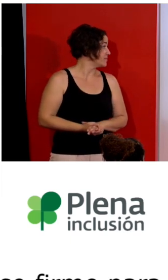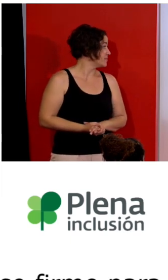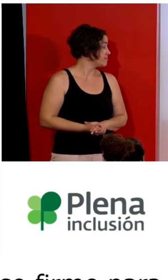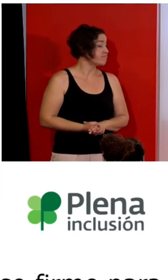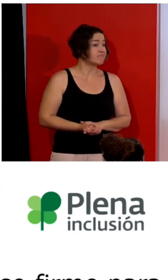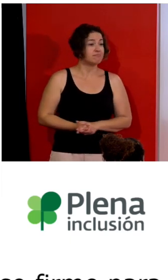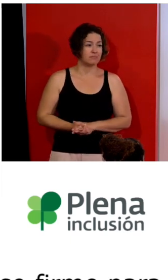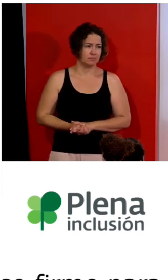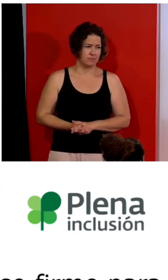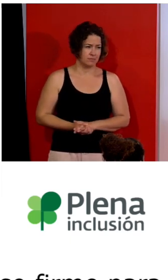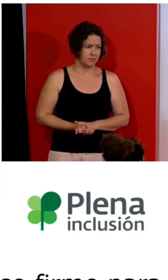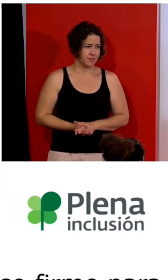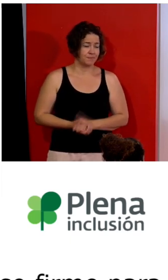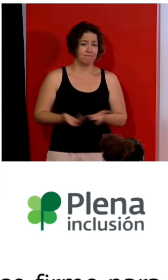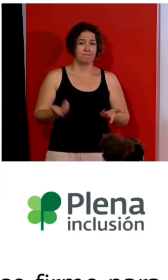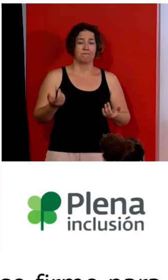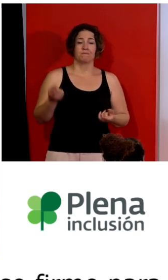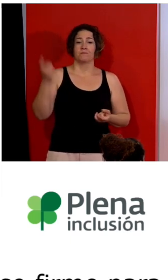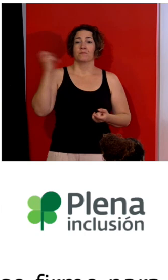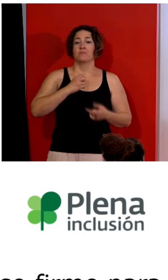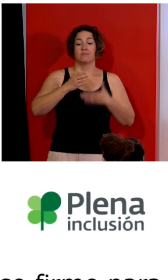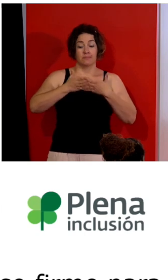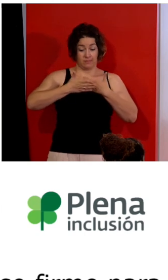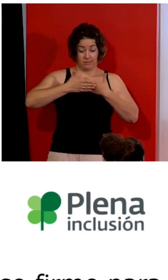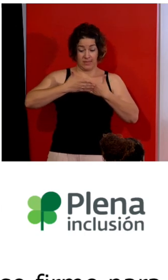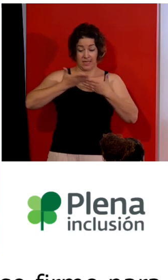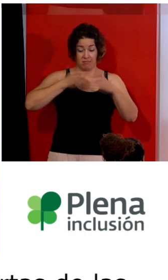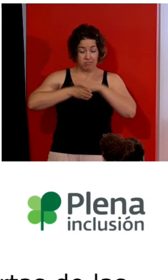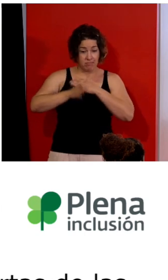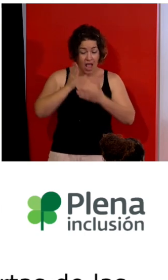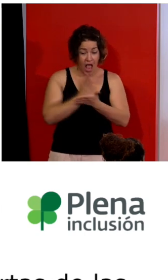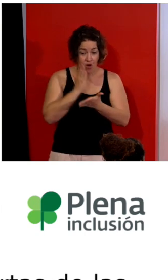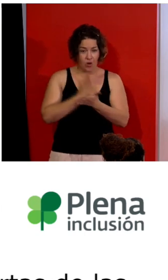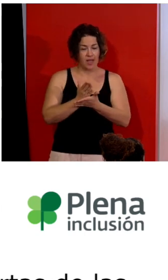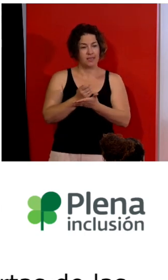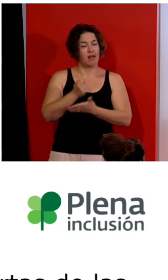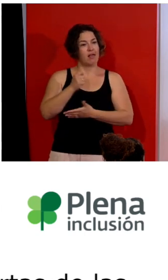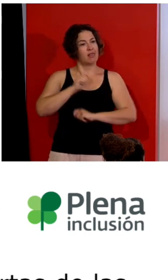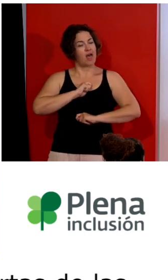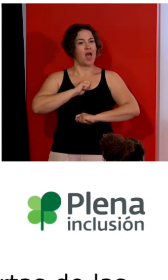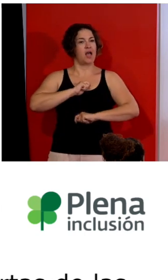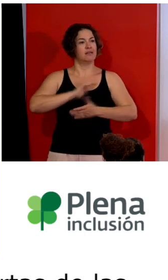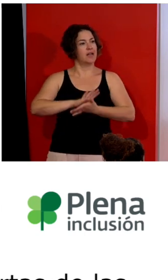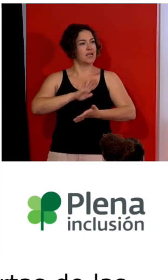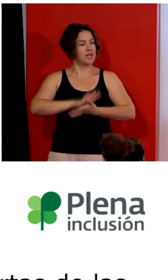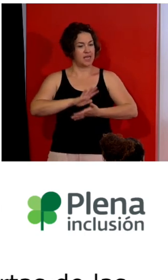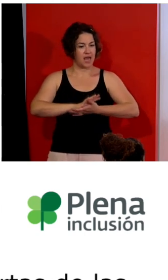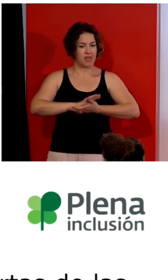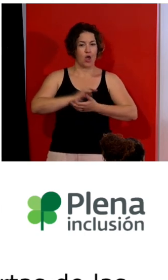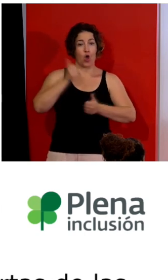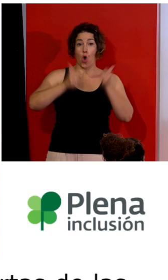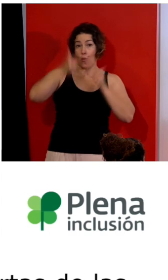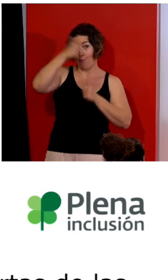Vuestra presencia a las puertas de las aulas reconforta y da tranquilidad a los opositores y